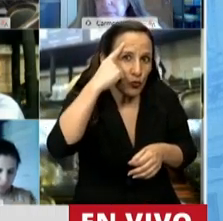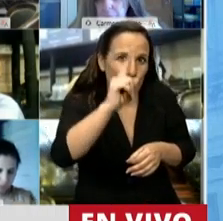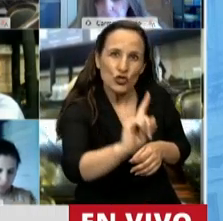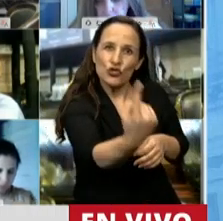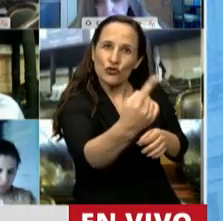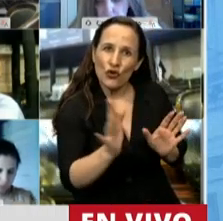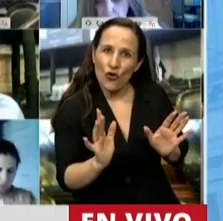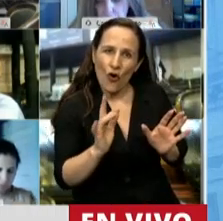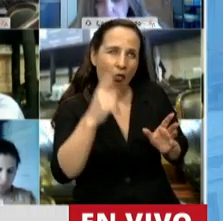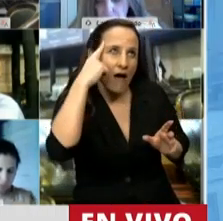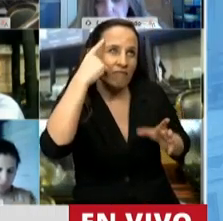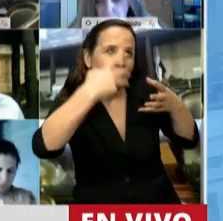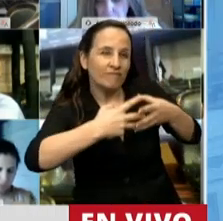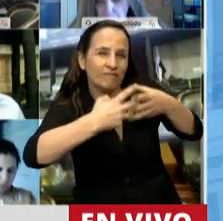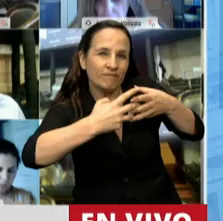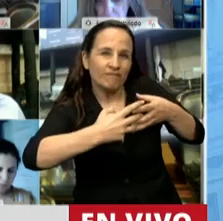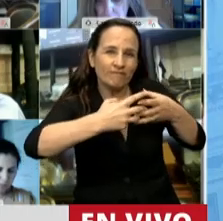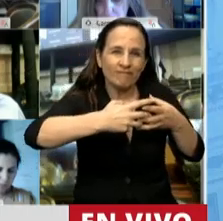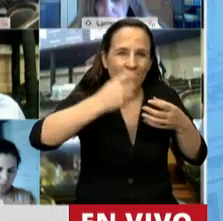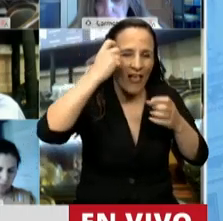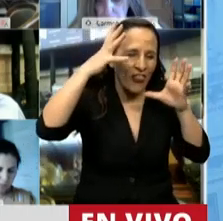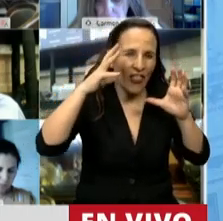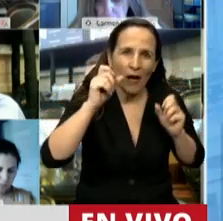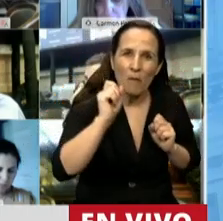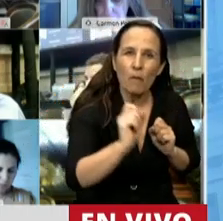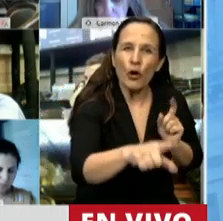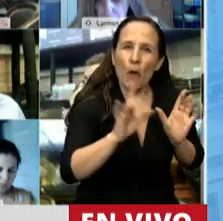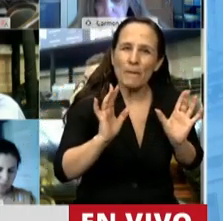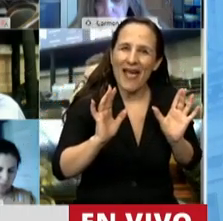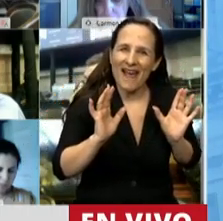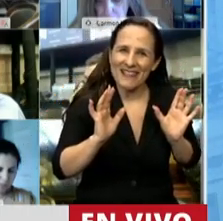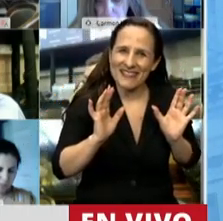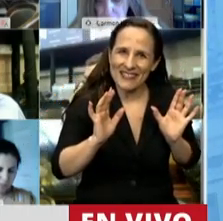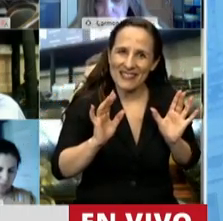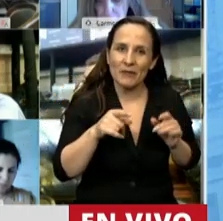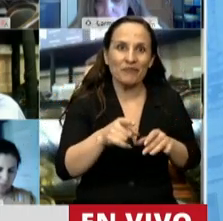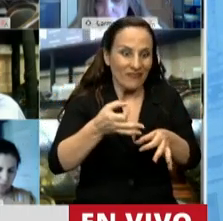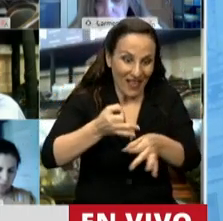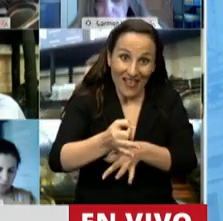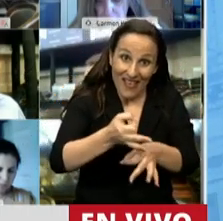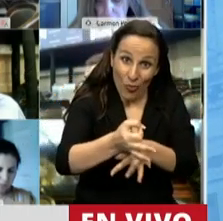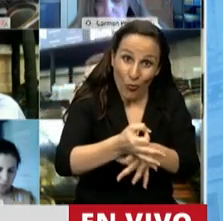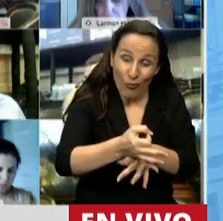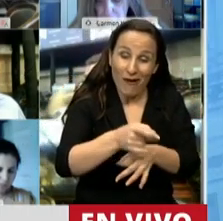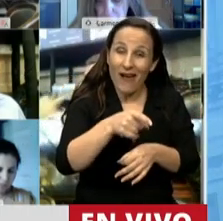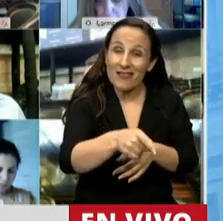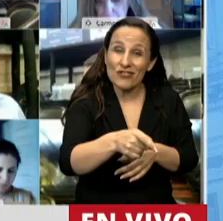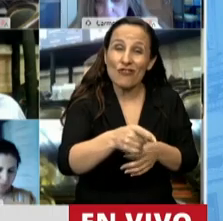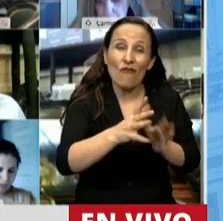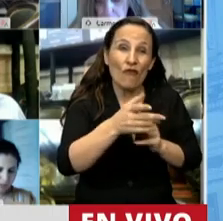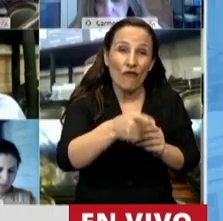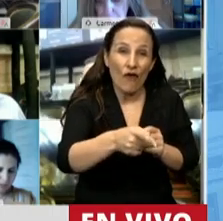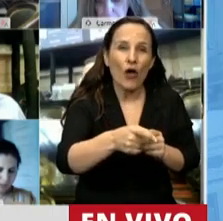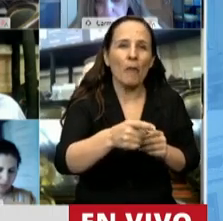un pensamiento crítico, que pueda arribar un conjunto de conclusiones propias. Educar nunca puede significar pensar por